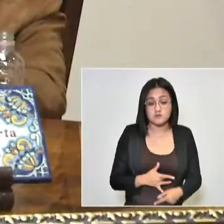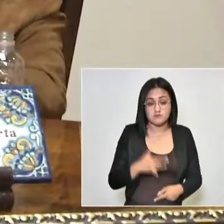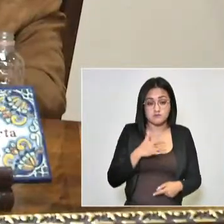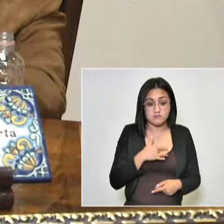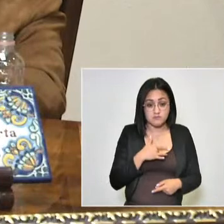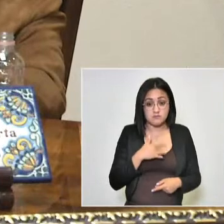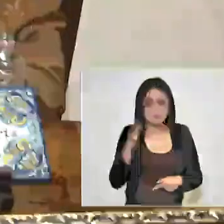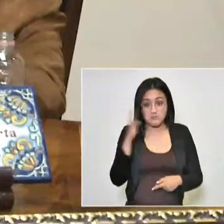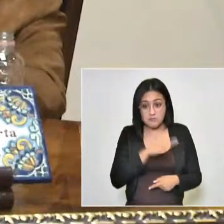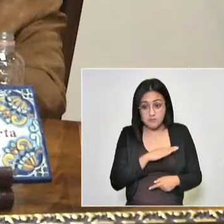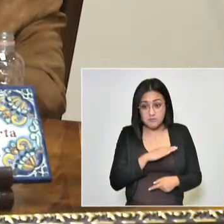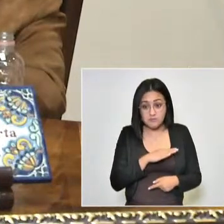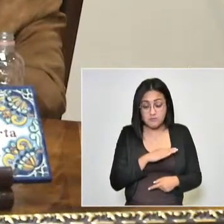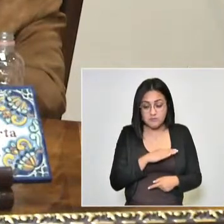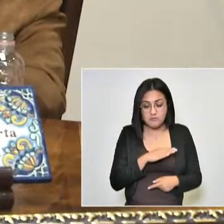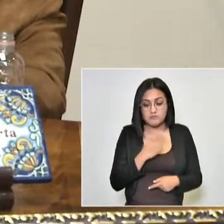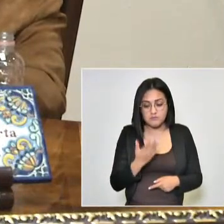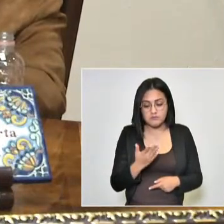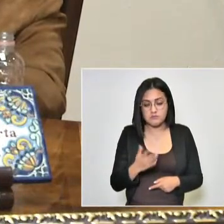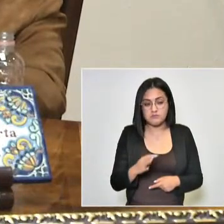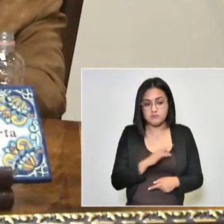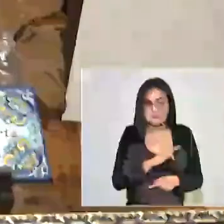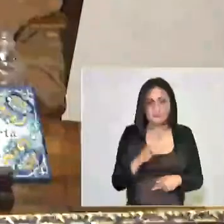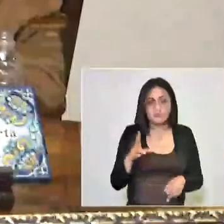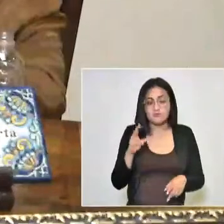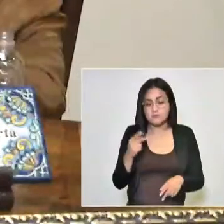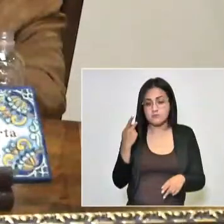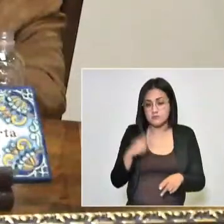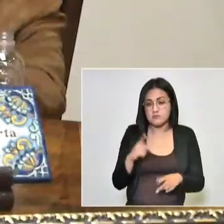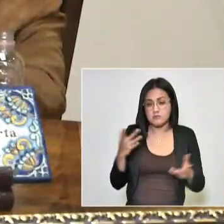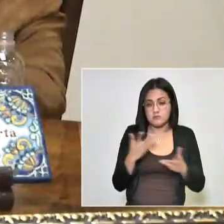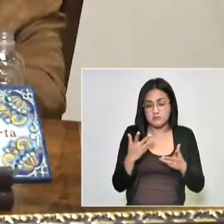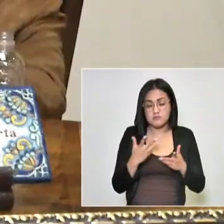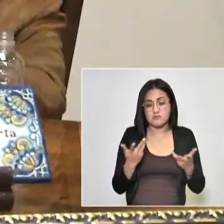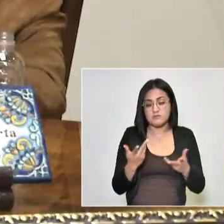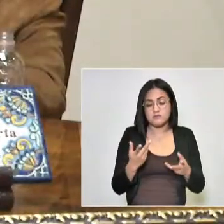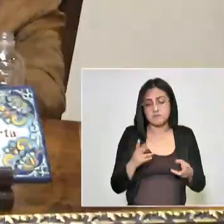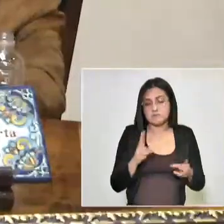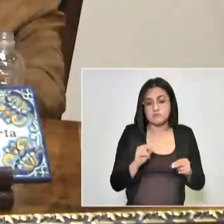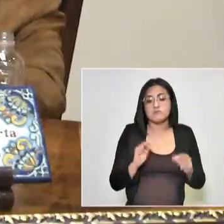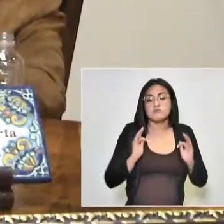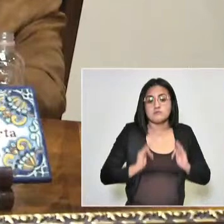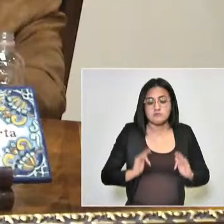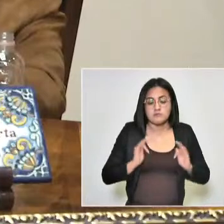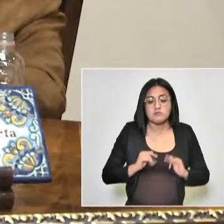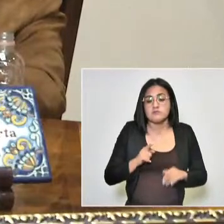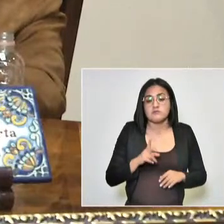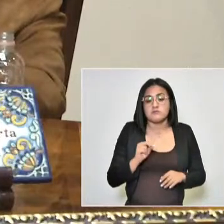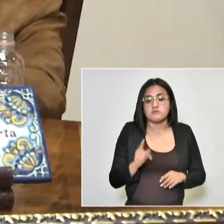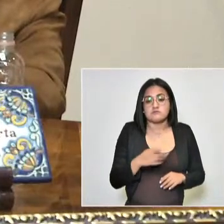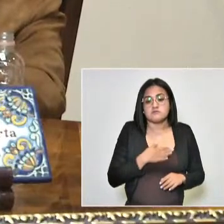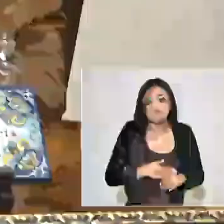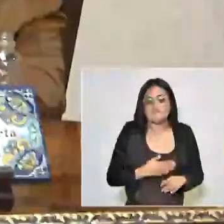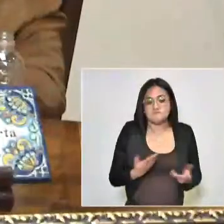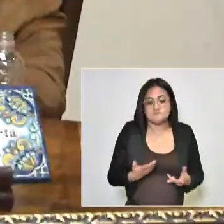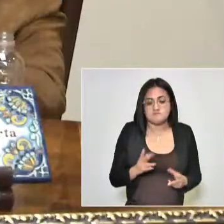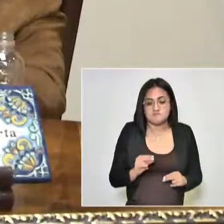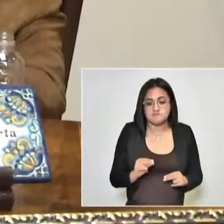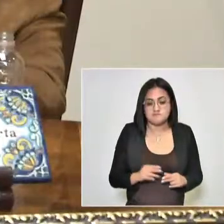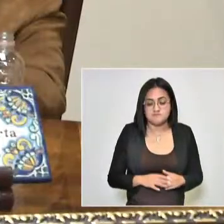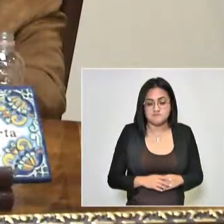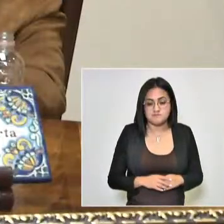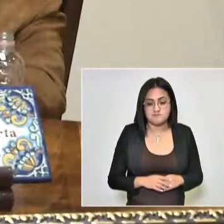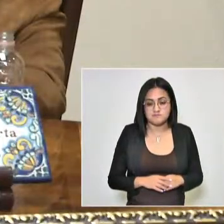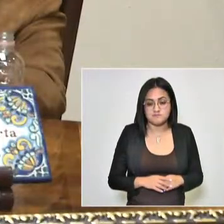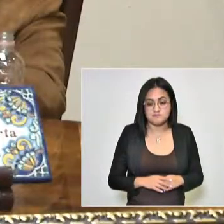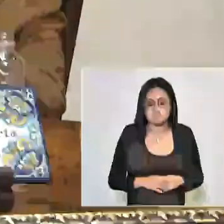agraviada que no se haga justicia por su propia mano, porque eso no es justicia.